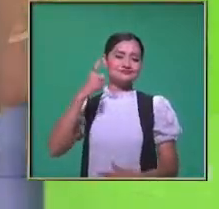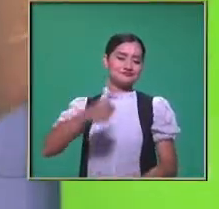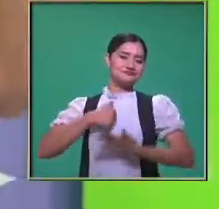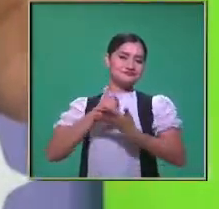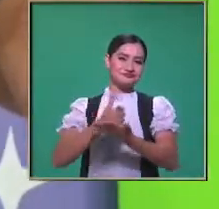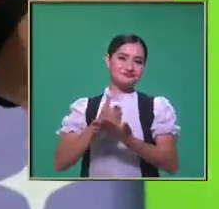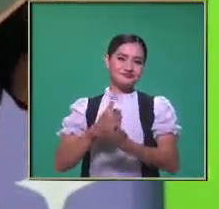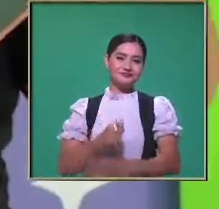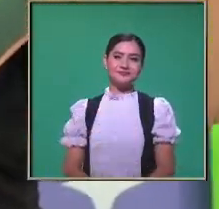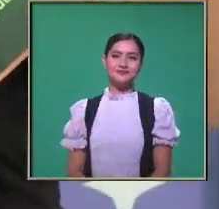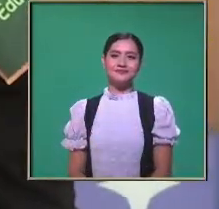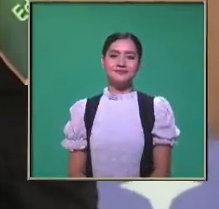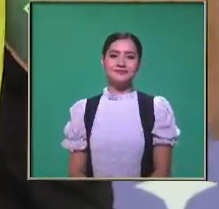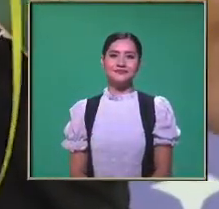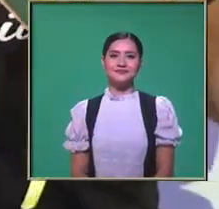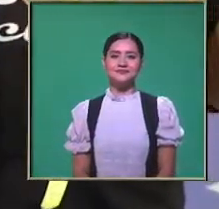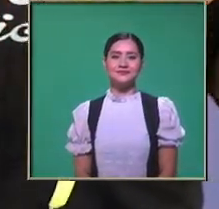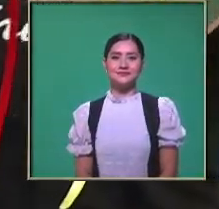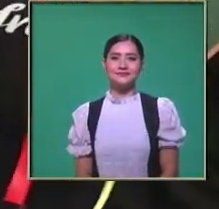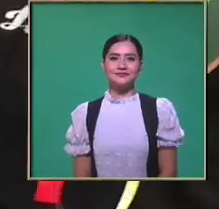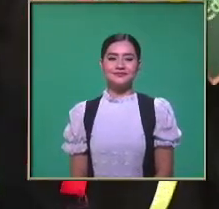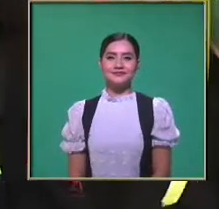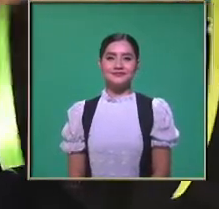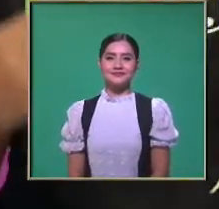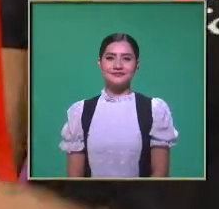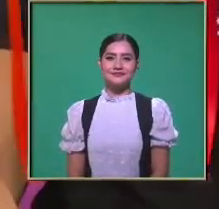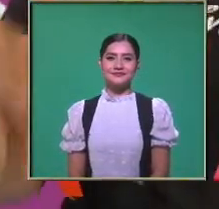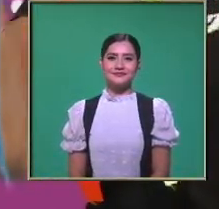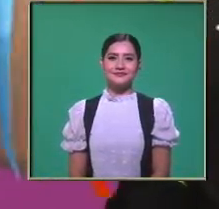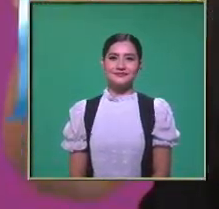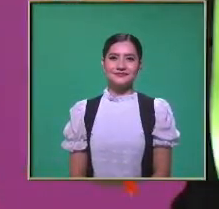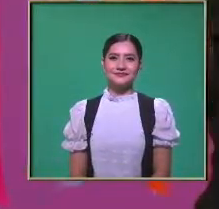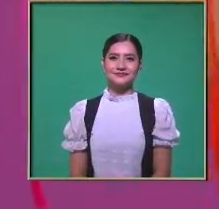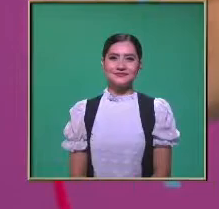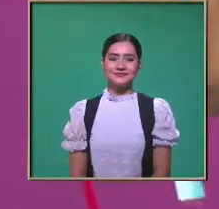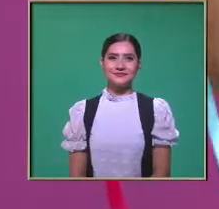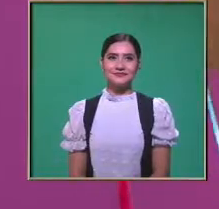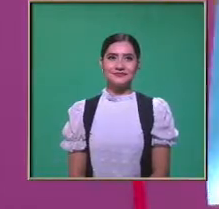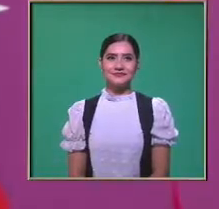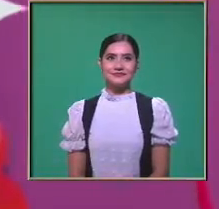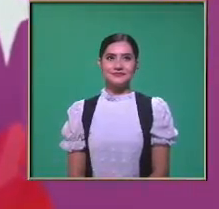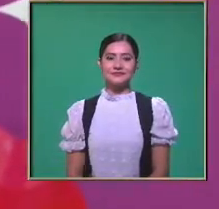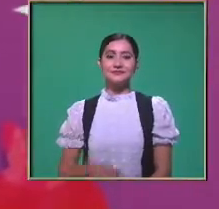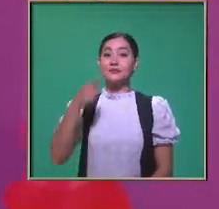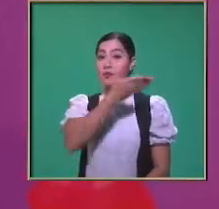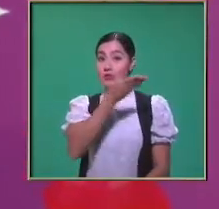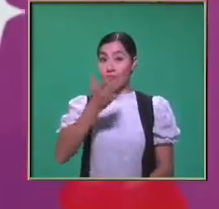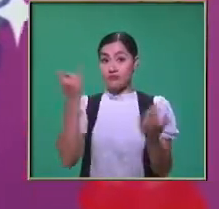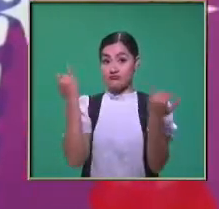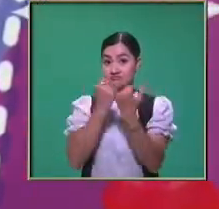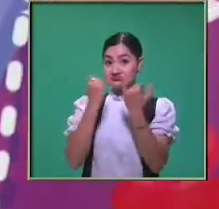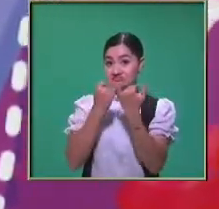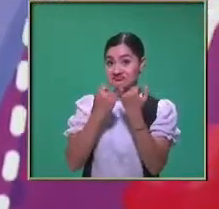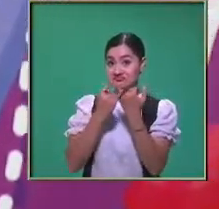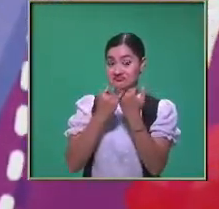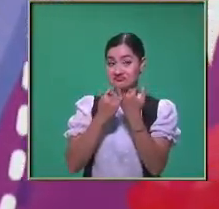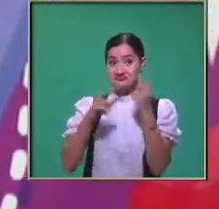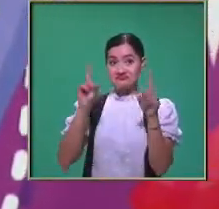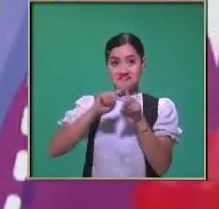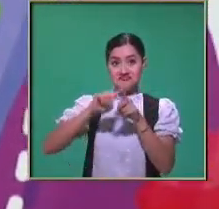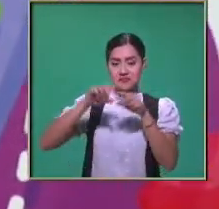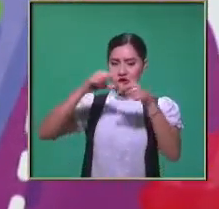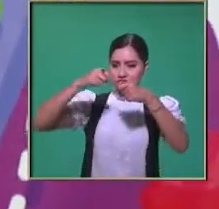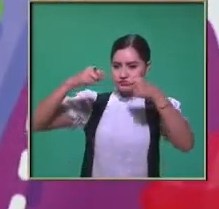moverlo. También sirve perfecto el papel. Por ejemplo, el papel crepé, el papel china. Ustedes pueden hacer algunas tiritas y